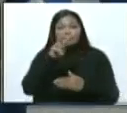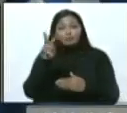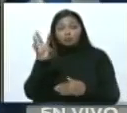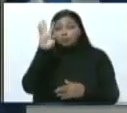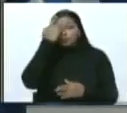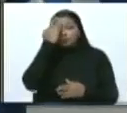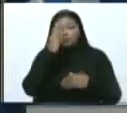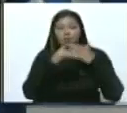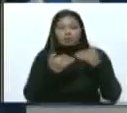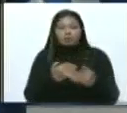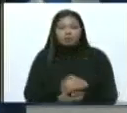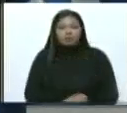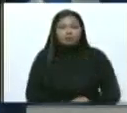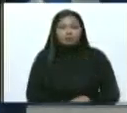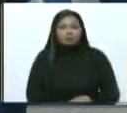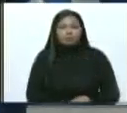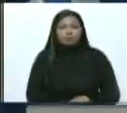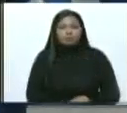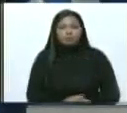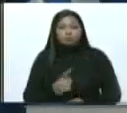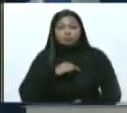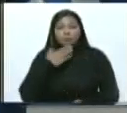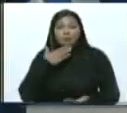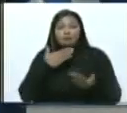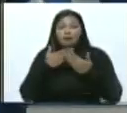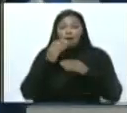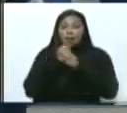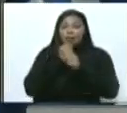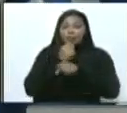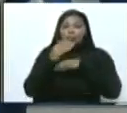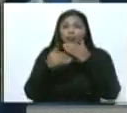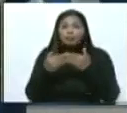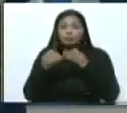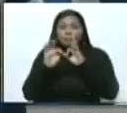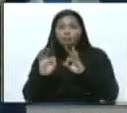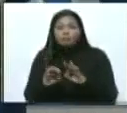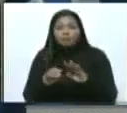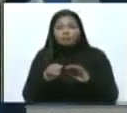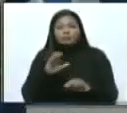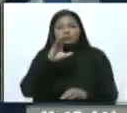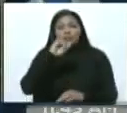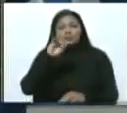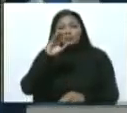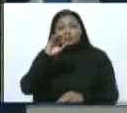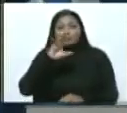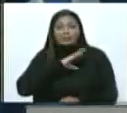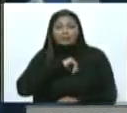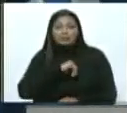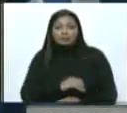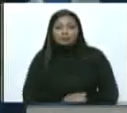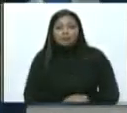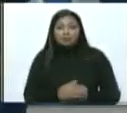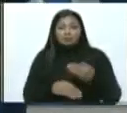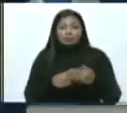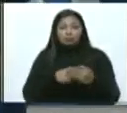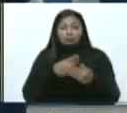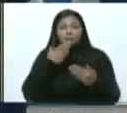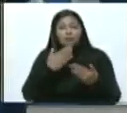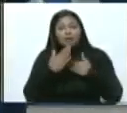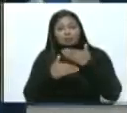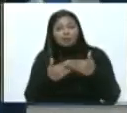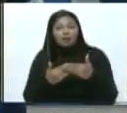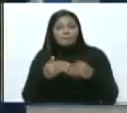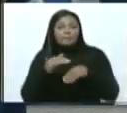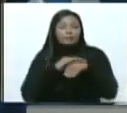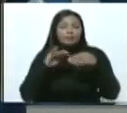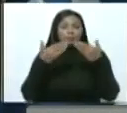febrero gracias a la labor del órgano auxiliar 6CPC tras solicitarle al Ministerio Público